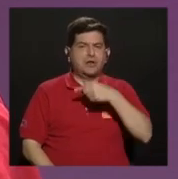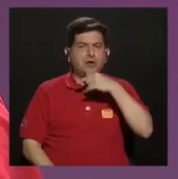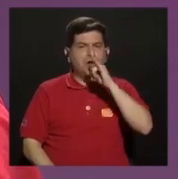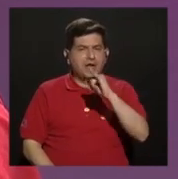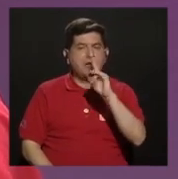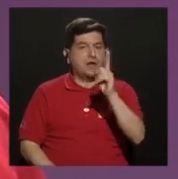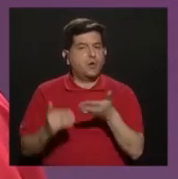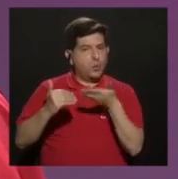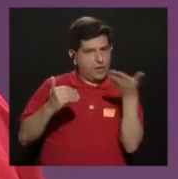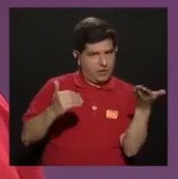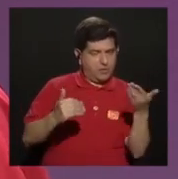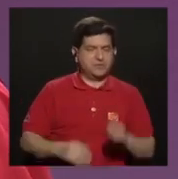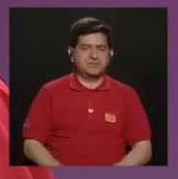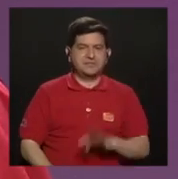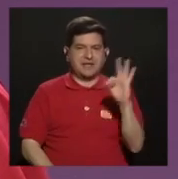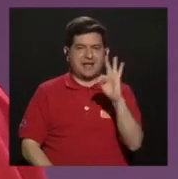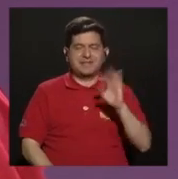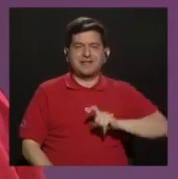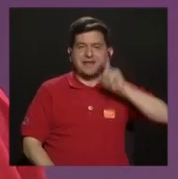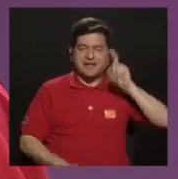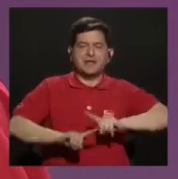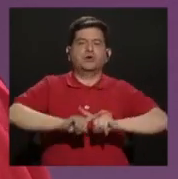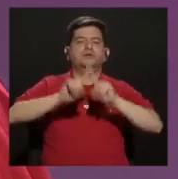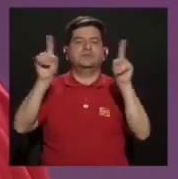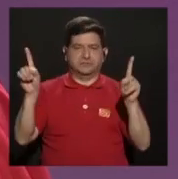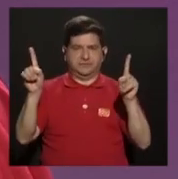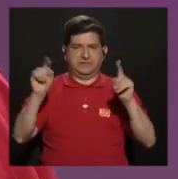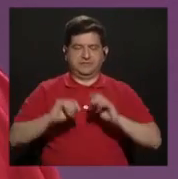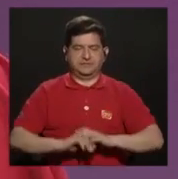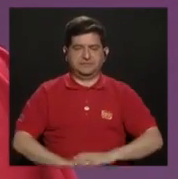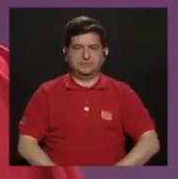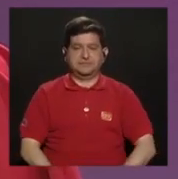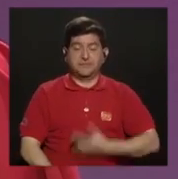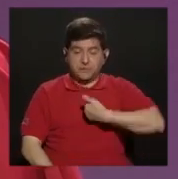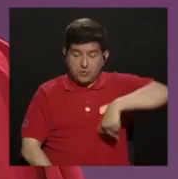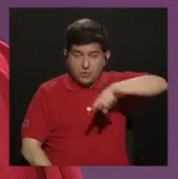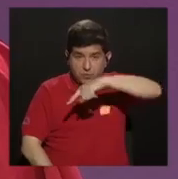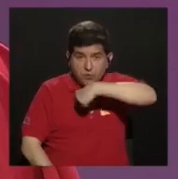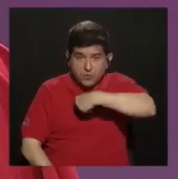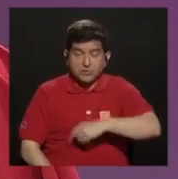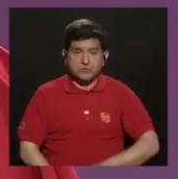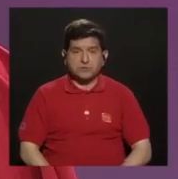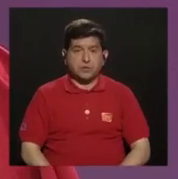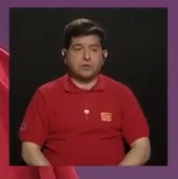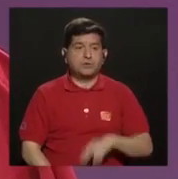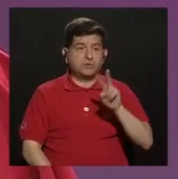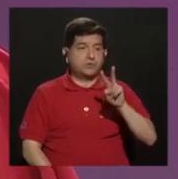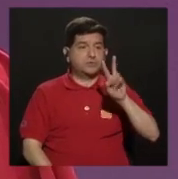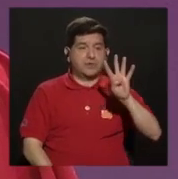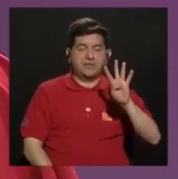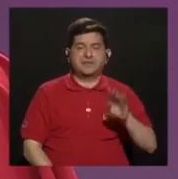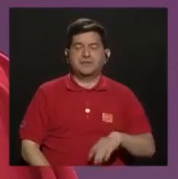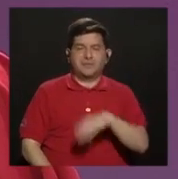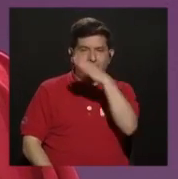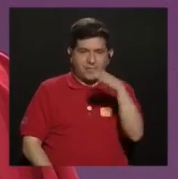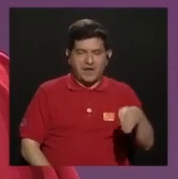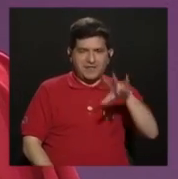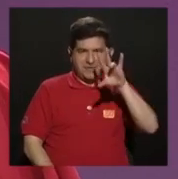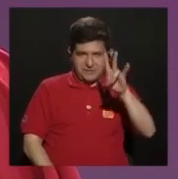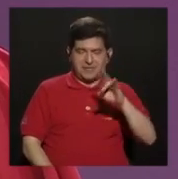una cosa y transgénero es otra cosa totalmente diferente. Nosotros somos 24/7